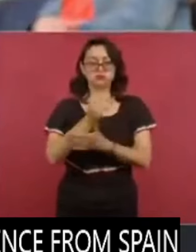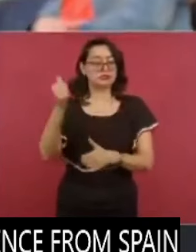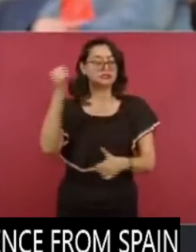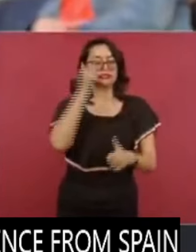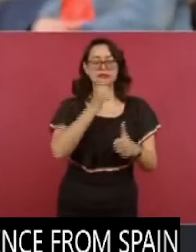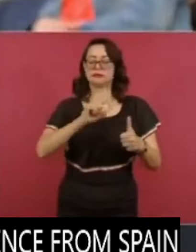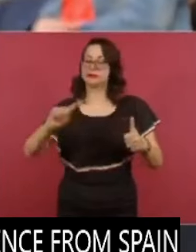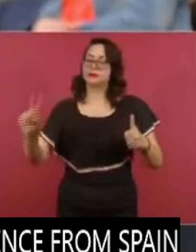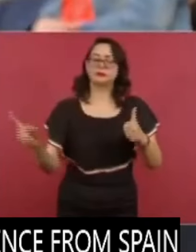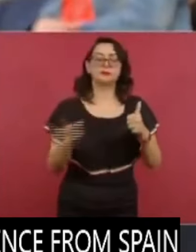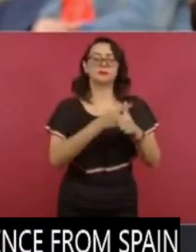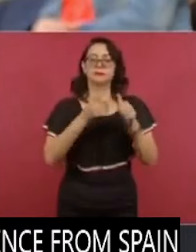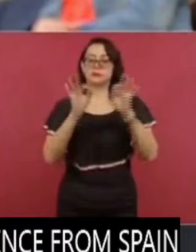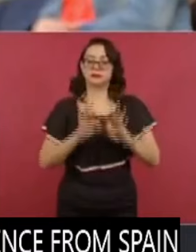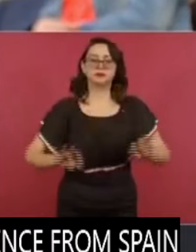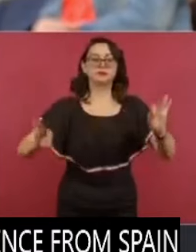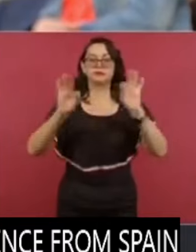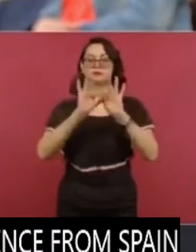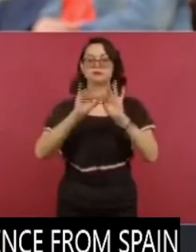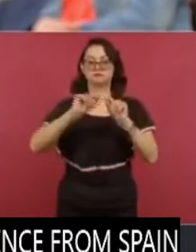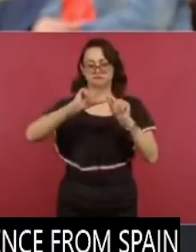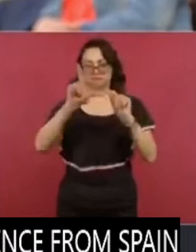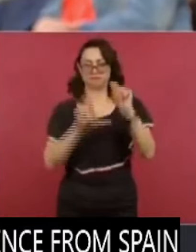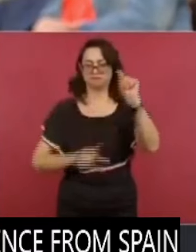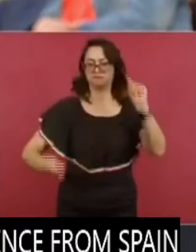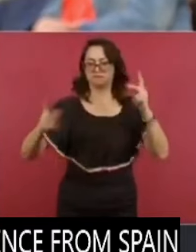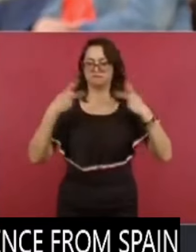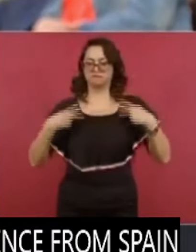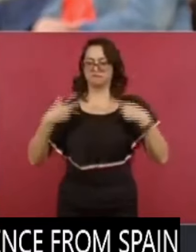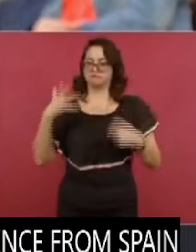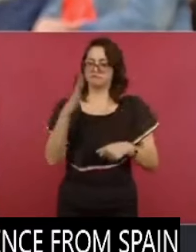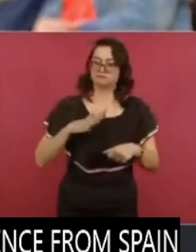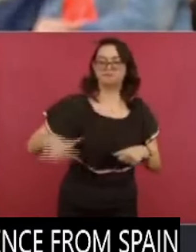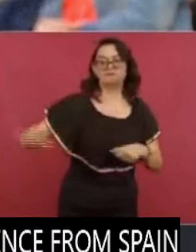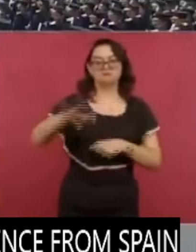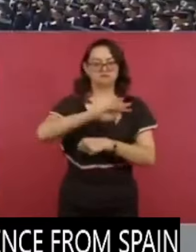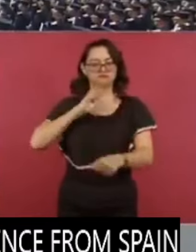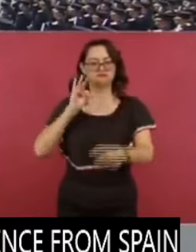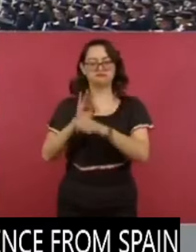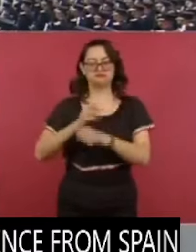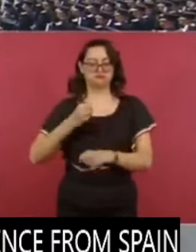todo momento el bienestar del pueblo de México. Muchas gracias.